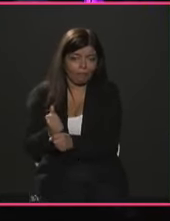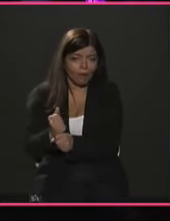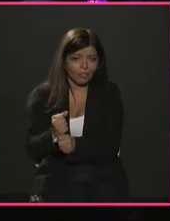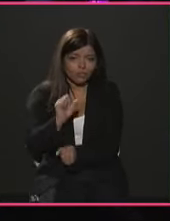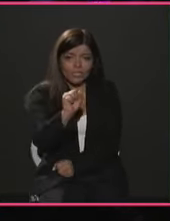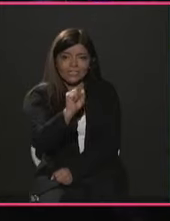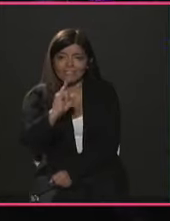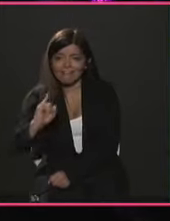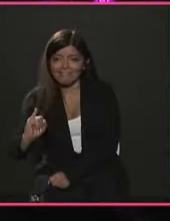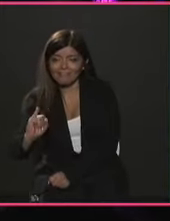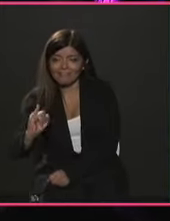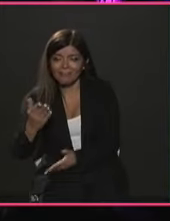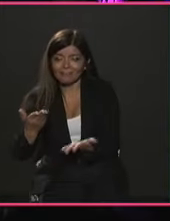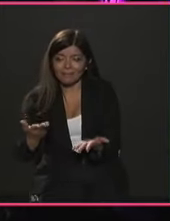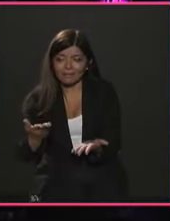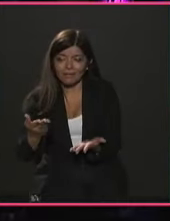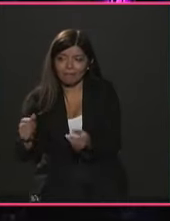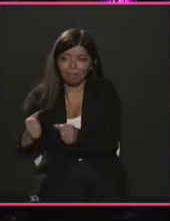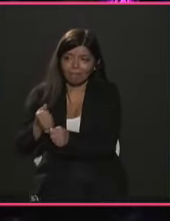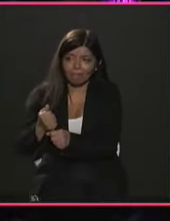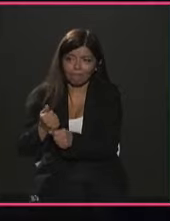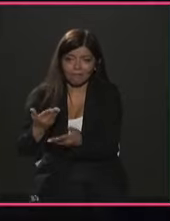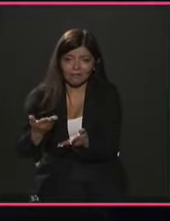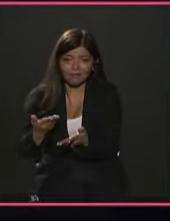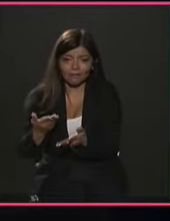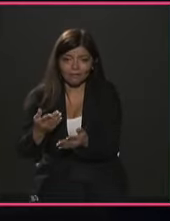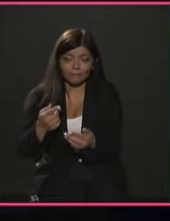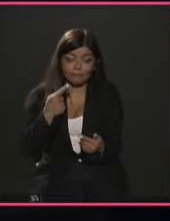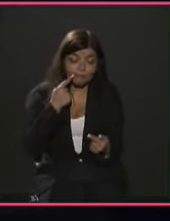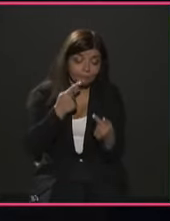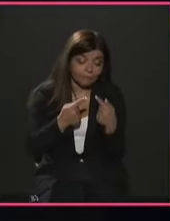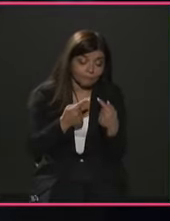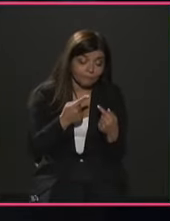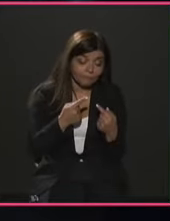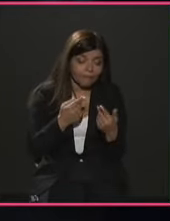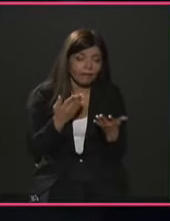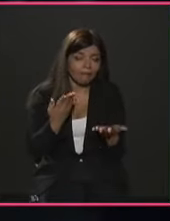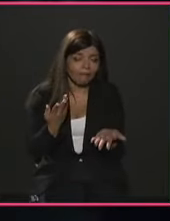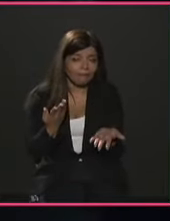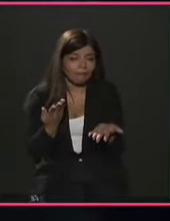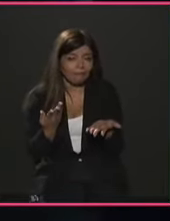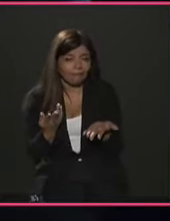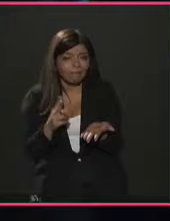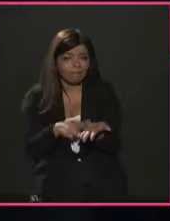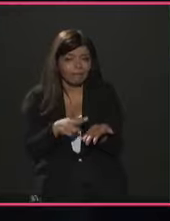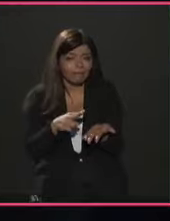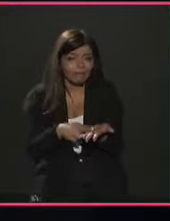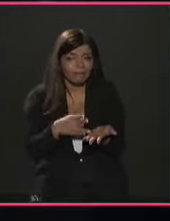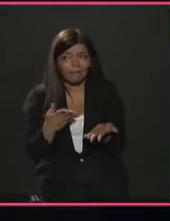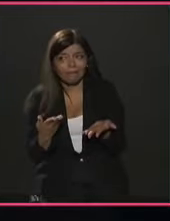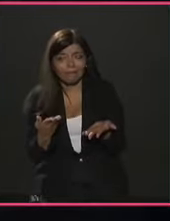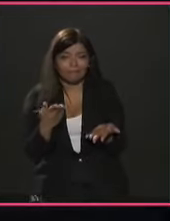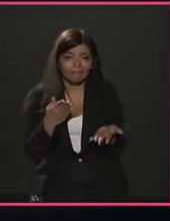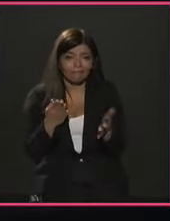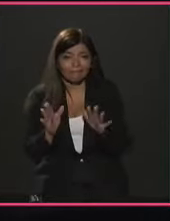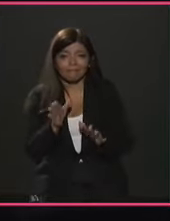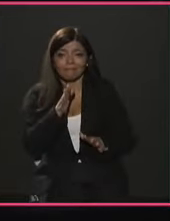reemplazo con la Inteligencia artificial Aún se debate cuán allá van a ir